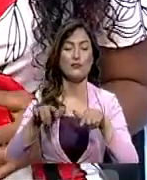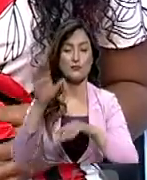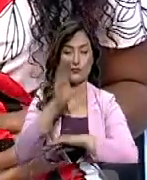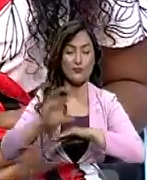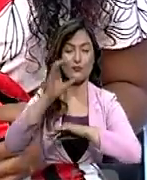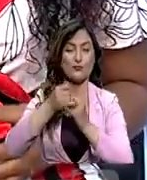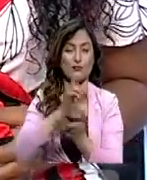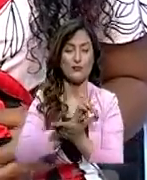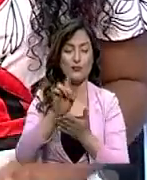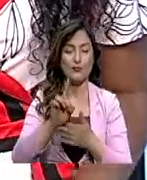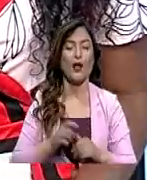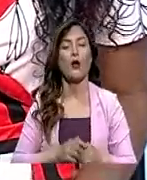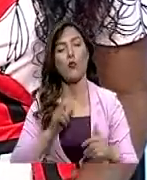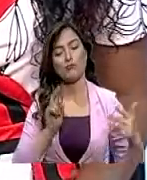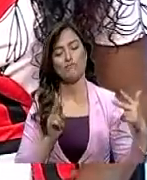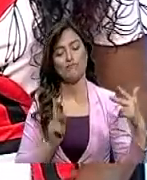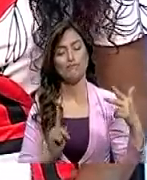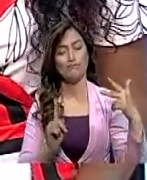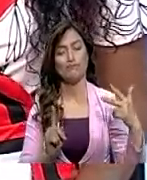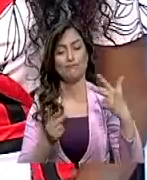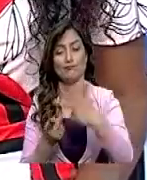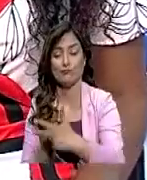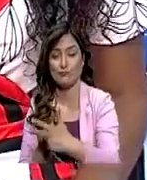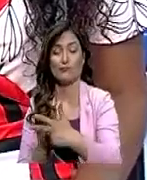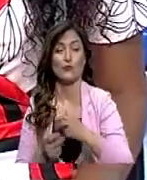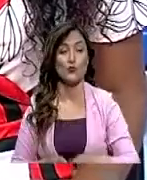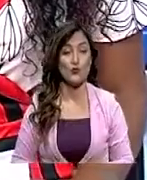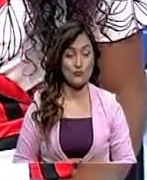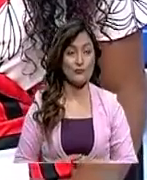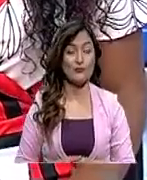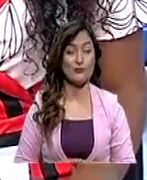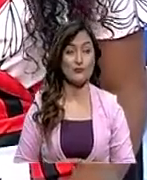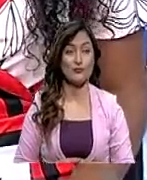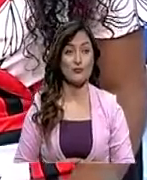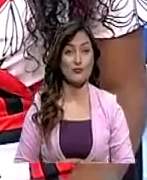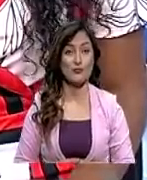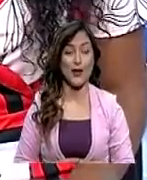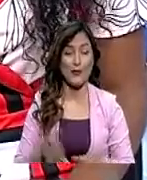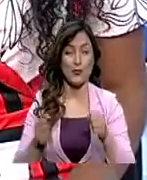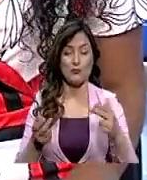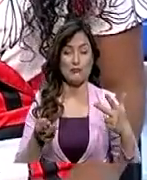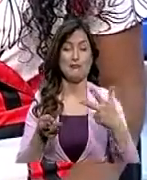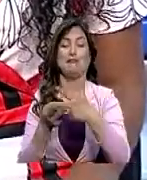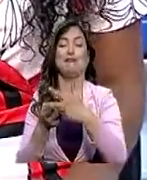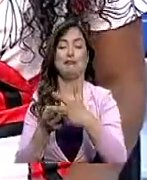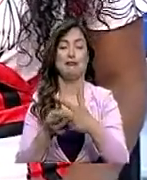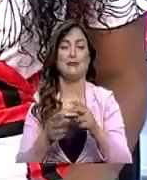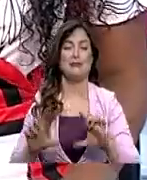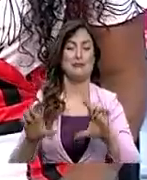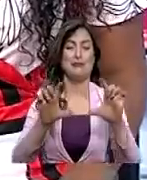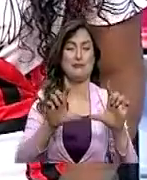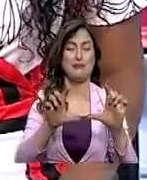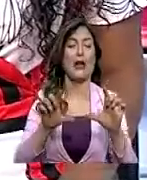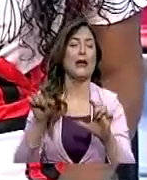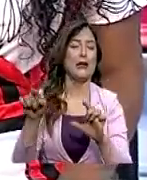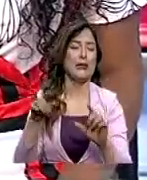Condado este fin de semana. Los moradores creen que no fue un accidente ya que el vehículo estaba sin placas. Agregan que este es un acto más que